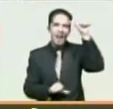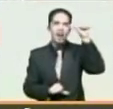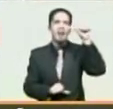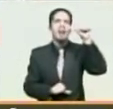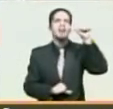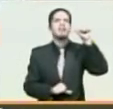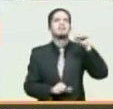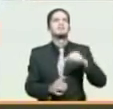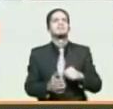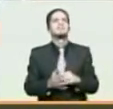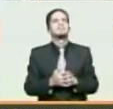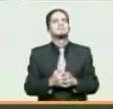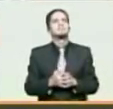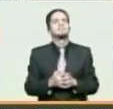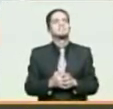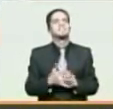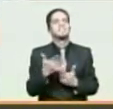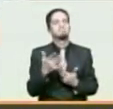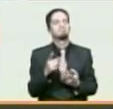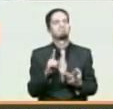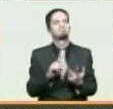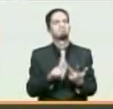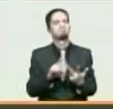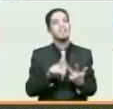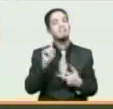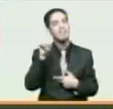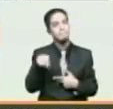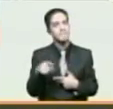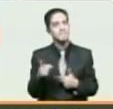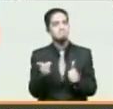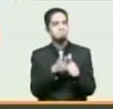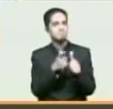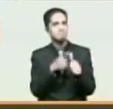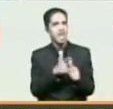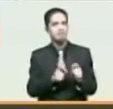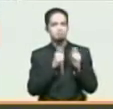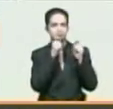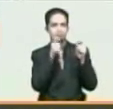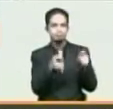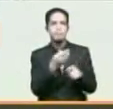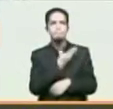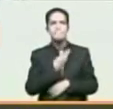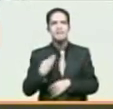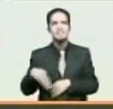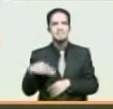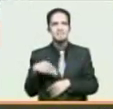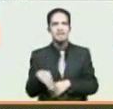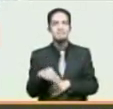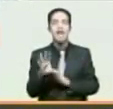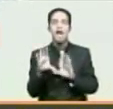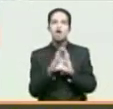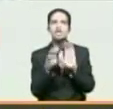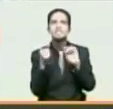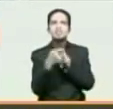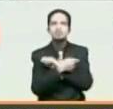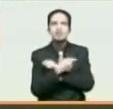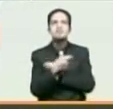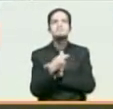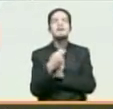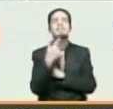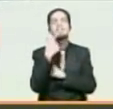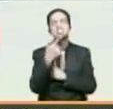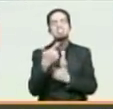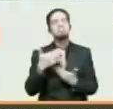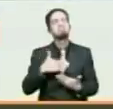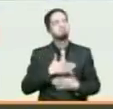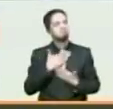República Bolivariana de Venezuela, y quien también fue la primera presidenta de la Asamblea Nacional Constituyente, quien se sentía complacida, ya que en un año